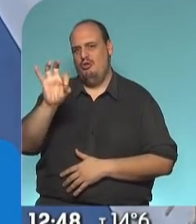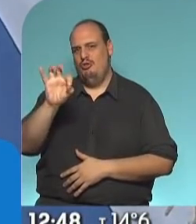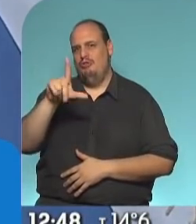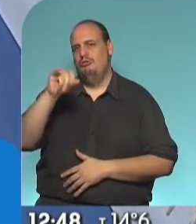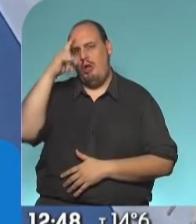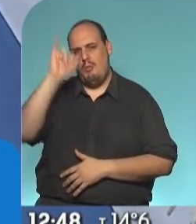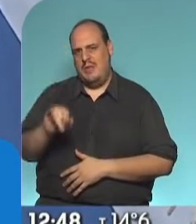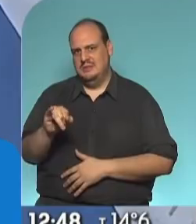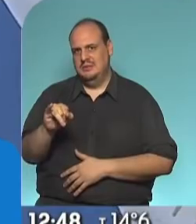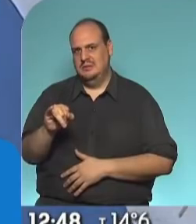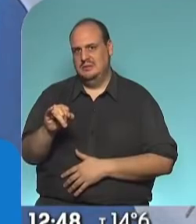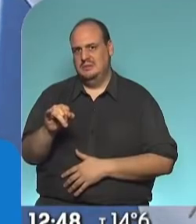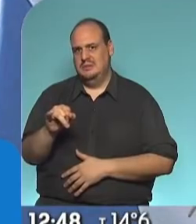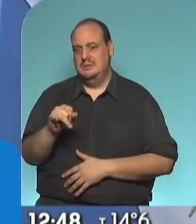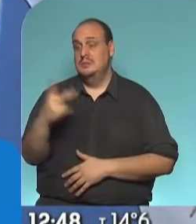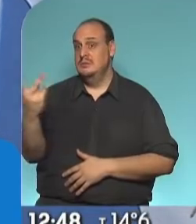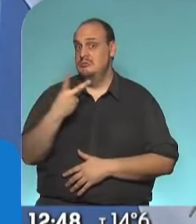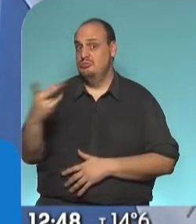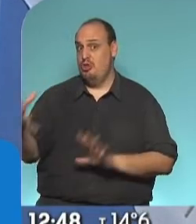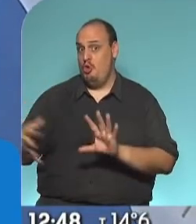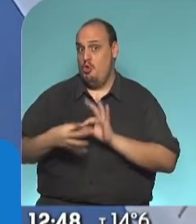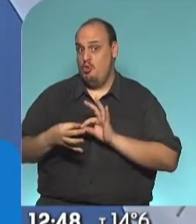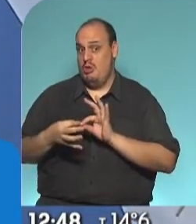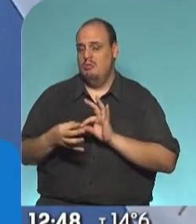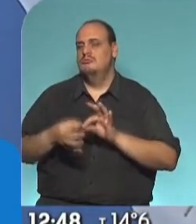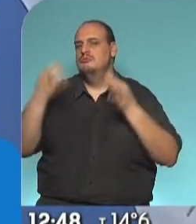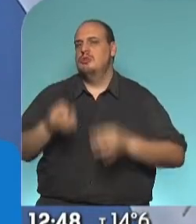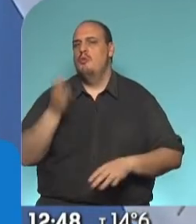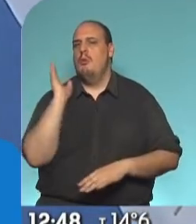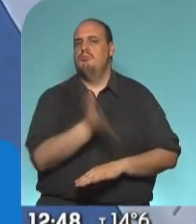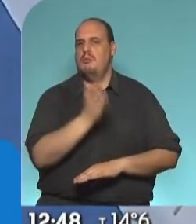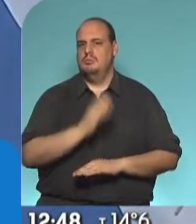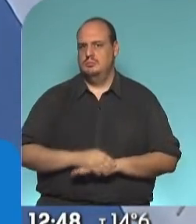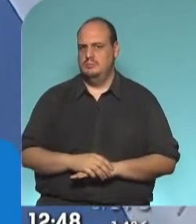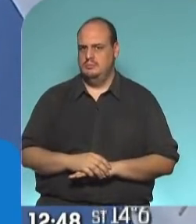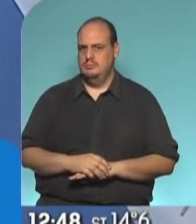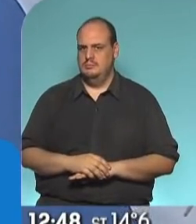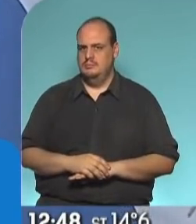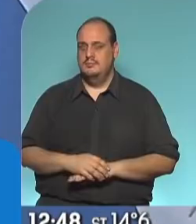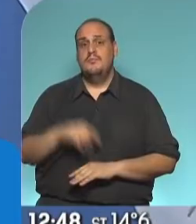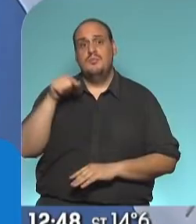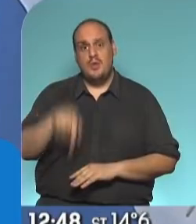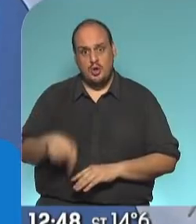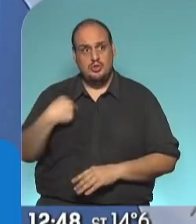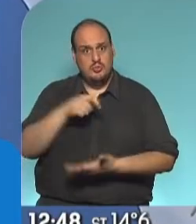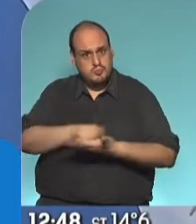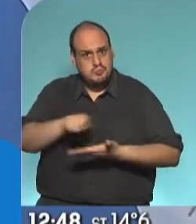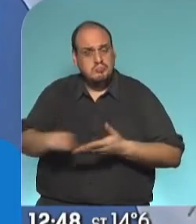unidos, estoy seguro que venceremos. Hoy escribiría lo